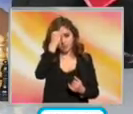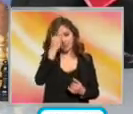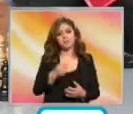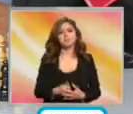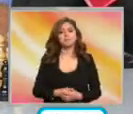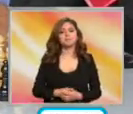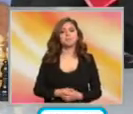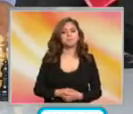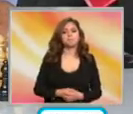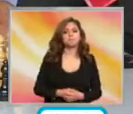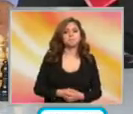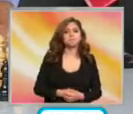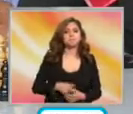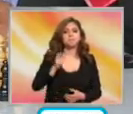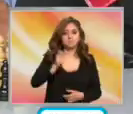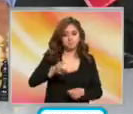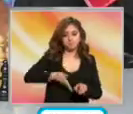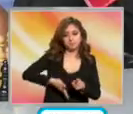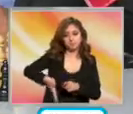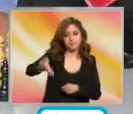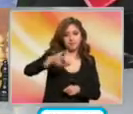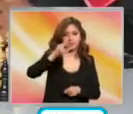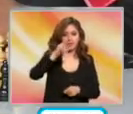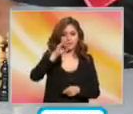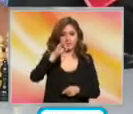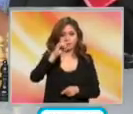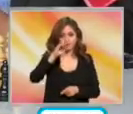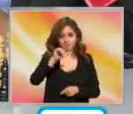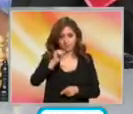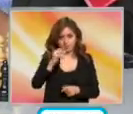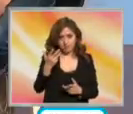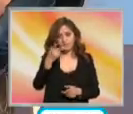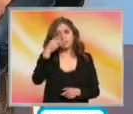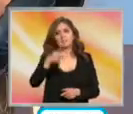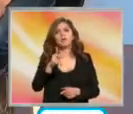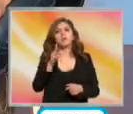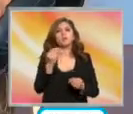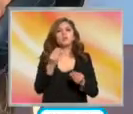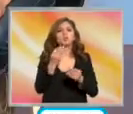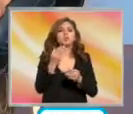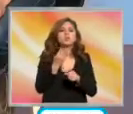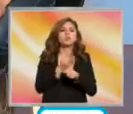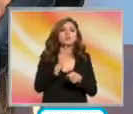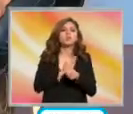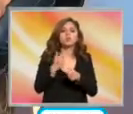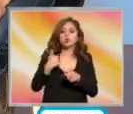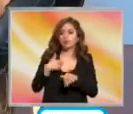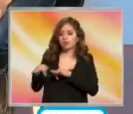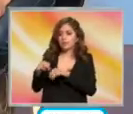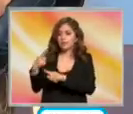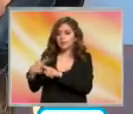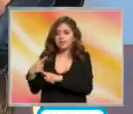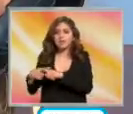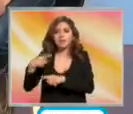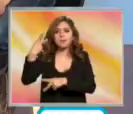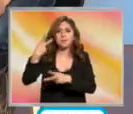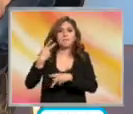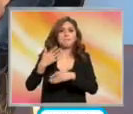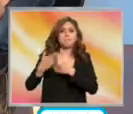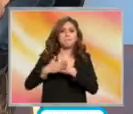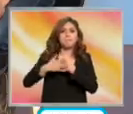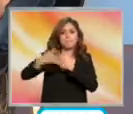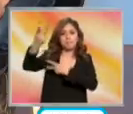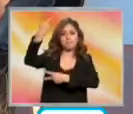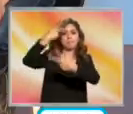Chapultepec. Chapultepec, y le corresponde la Avenida de la Reforma, ¿no? Sí. Sí, Pero- que uno no sabe para quién trabaja, ¿no? Porque se empezó llamándose, imagínate, la Avenida de la